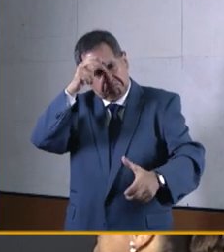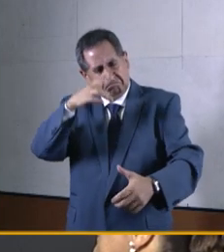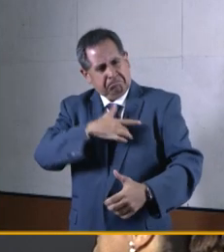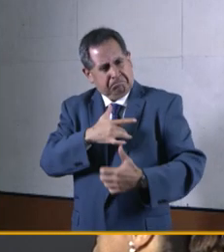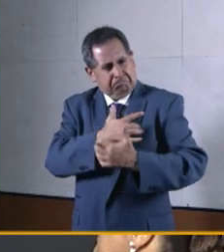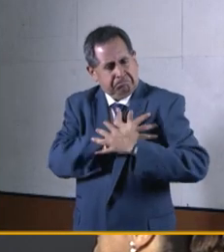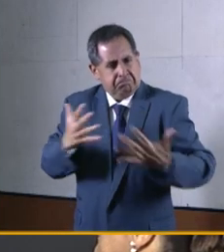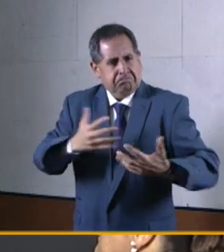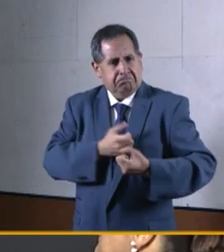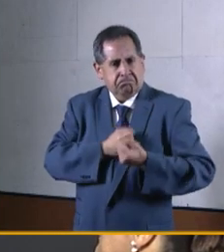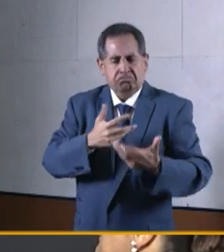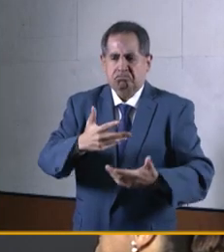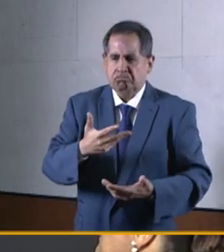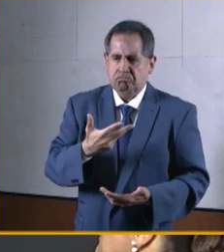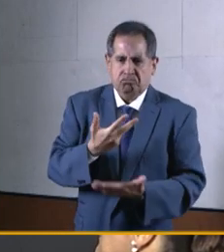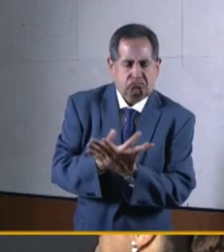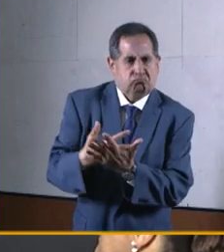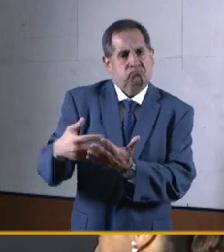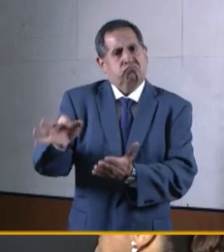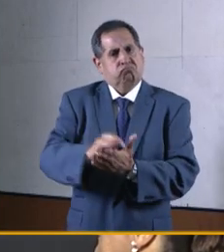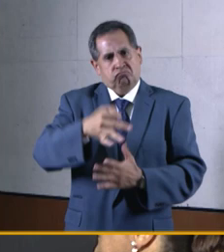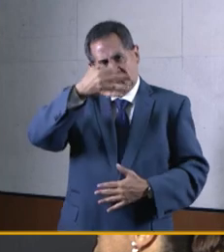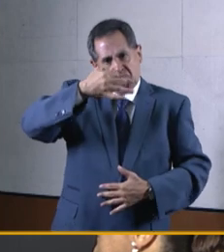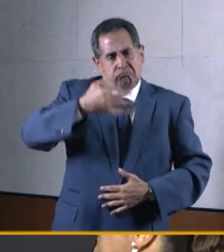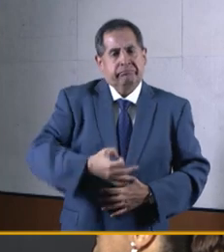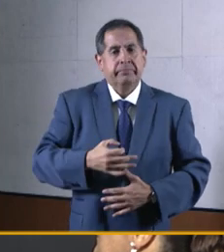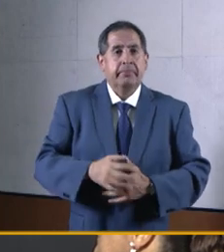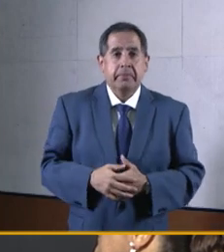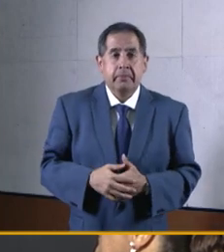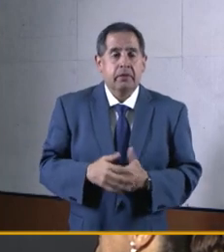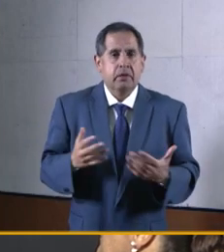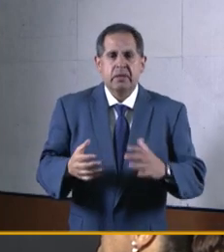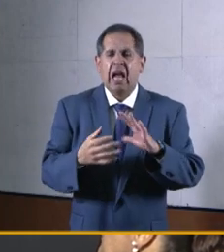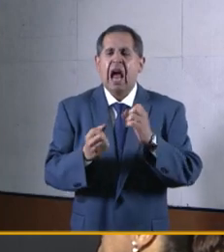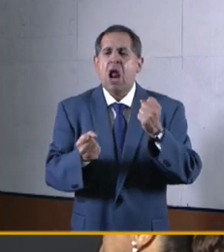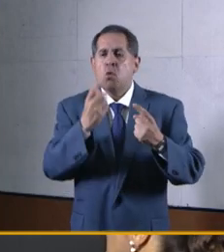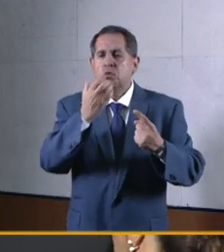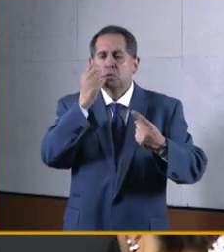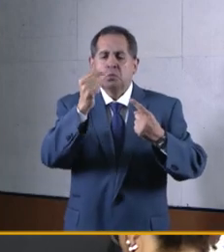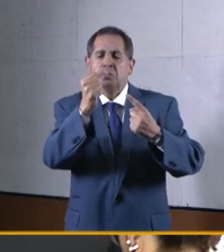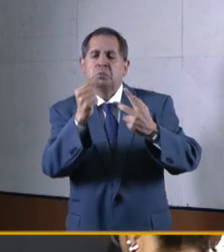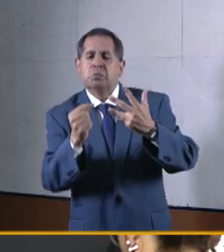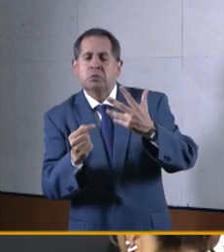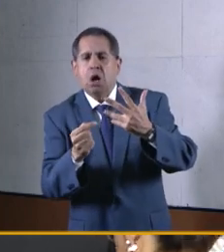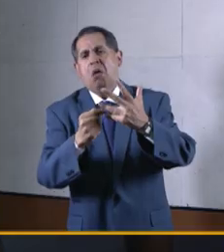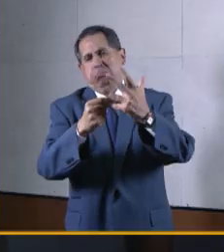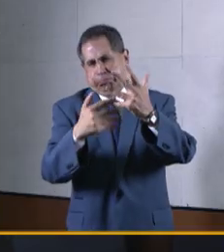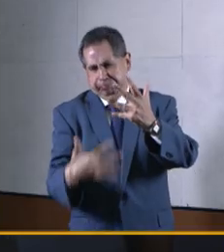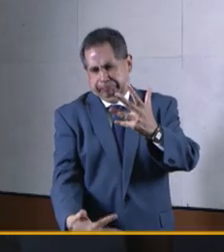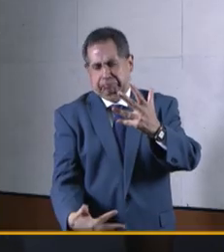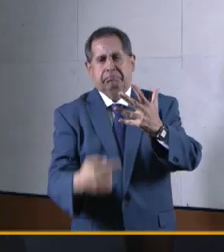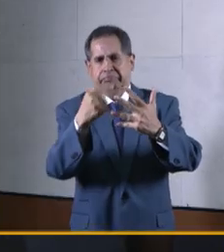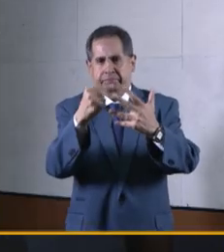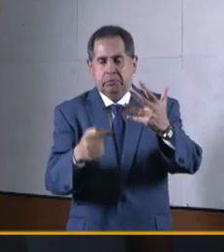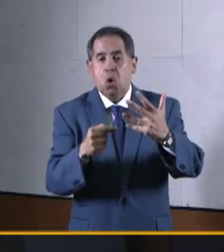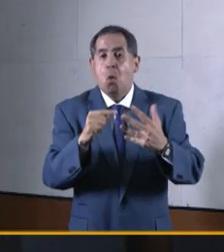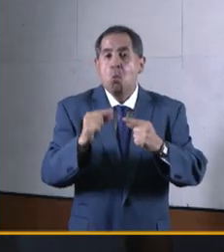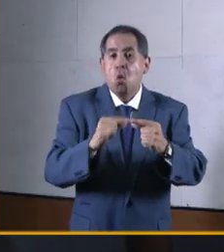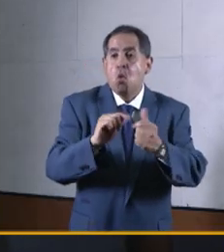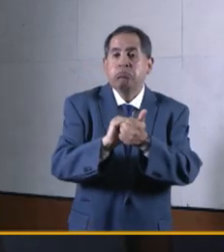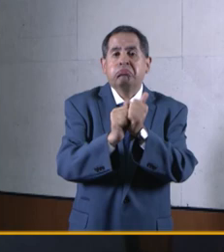y gallardía mencionaré solo algunos entre los muchos que paulatinamente